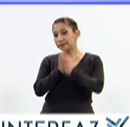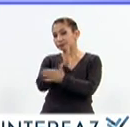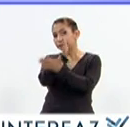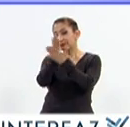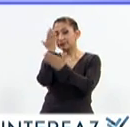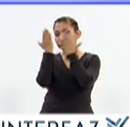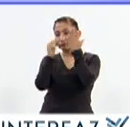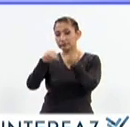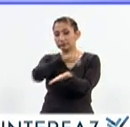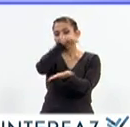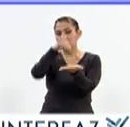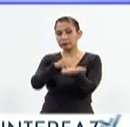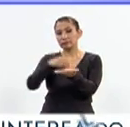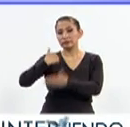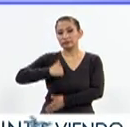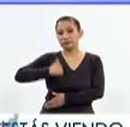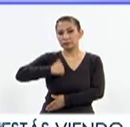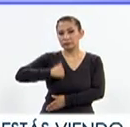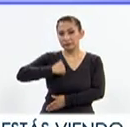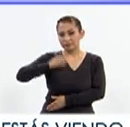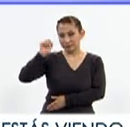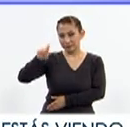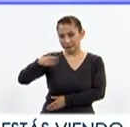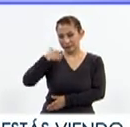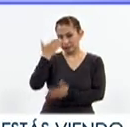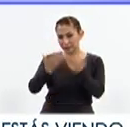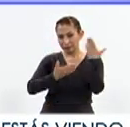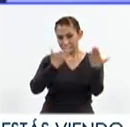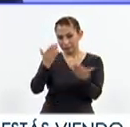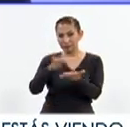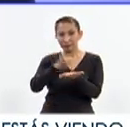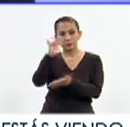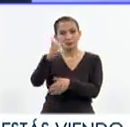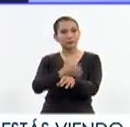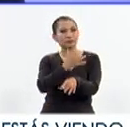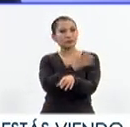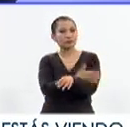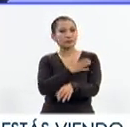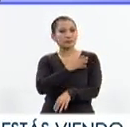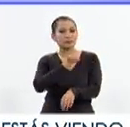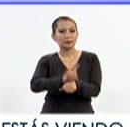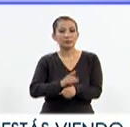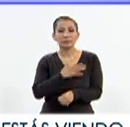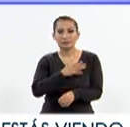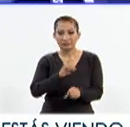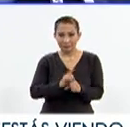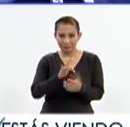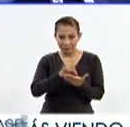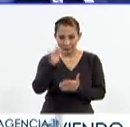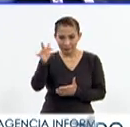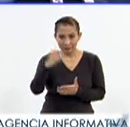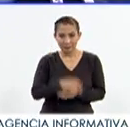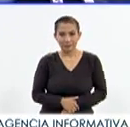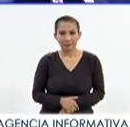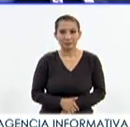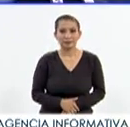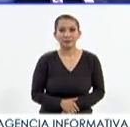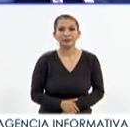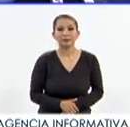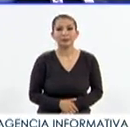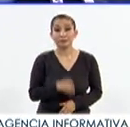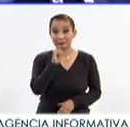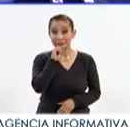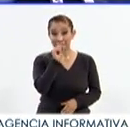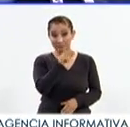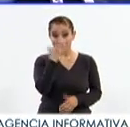estudiar a Montreal, allá en Canadá, como parte de sus estudios. Gracias por acompañarnos, muy buenos días. Buenos días, gracias a ustedes. Oye, pues